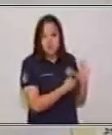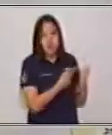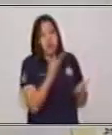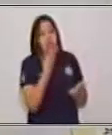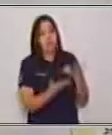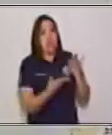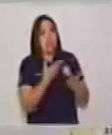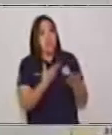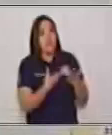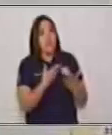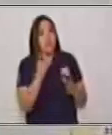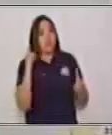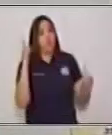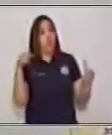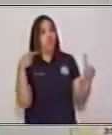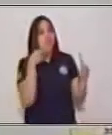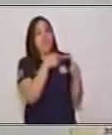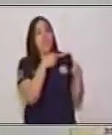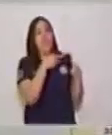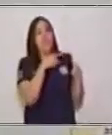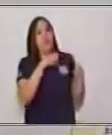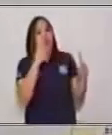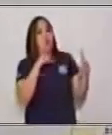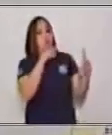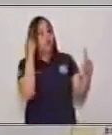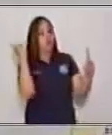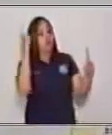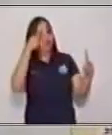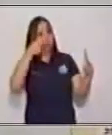ser un directo o un indirecto?